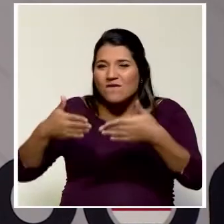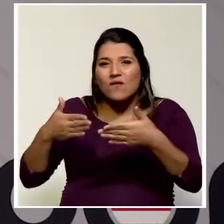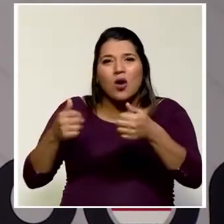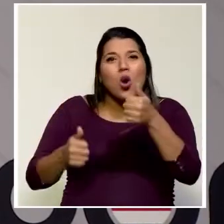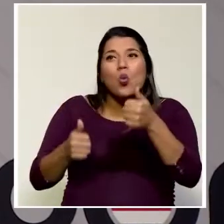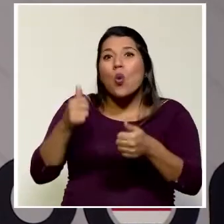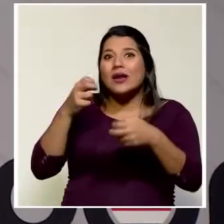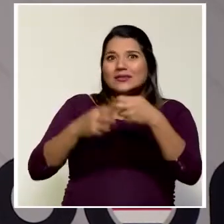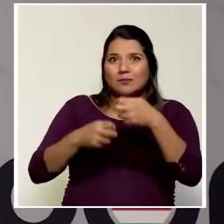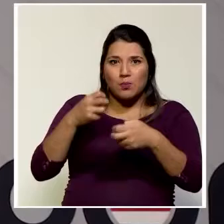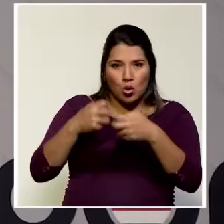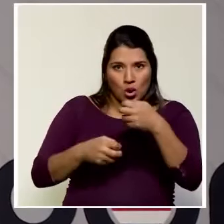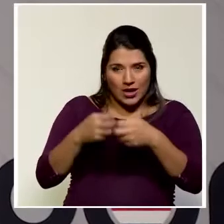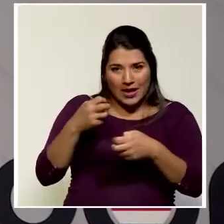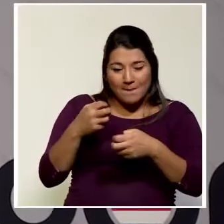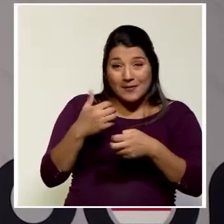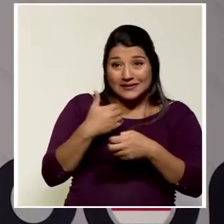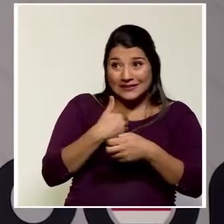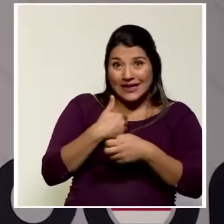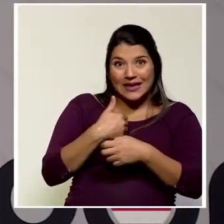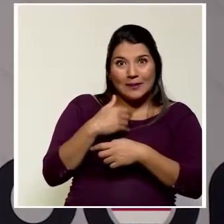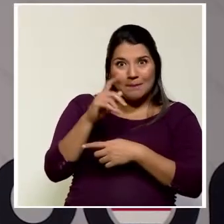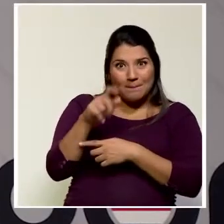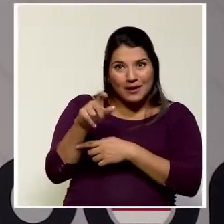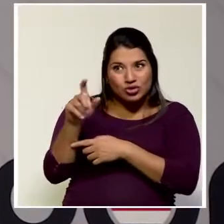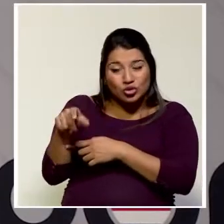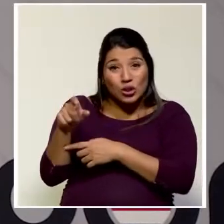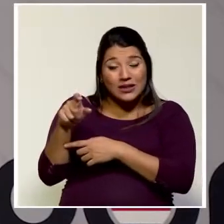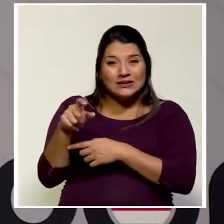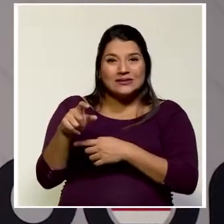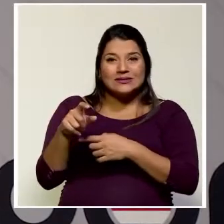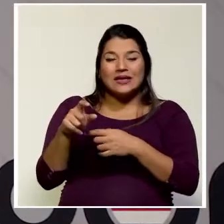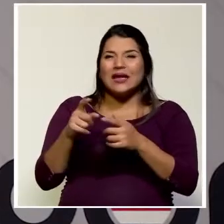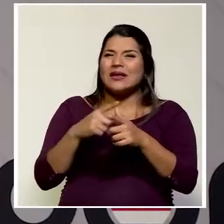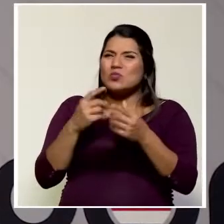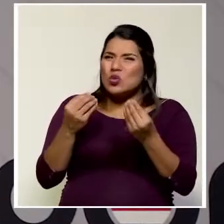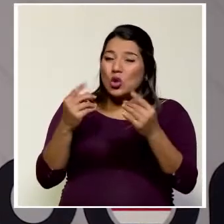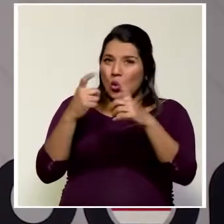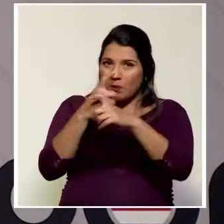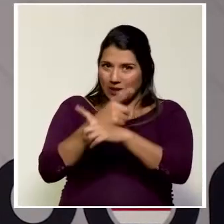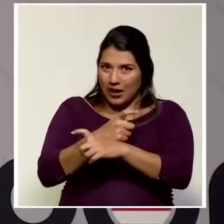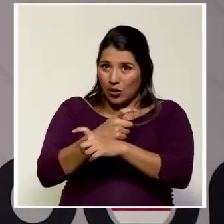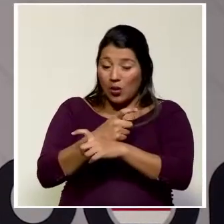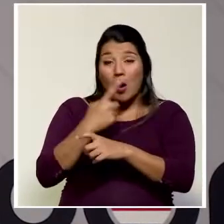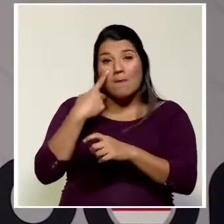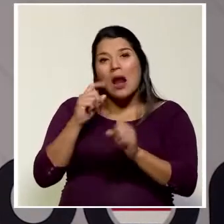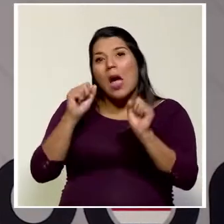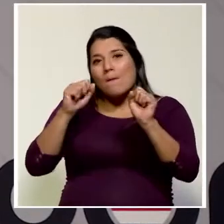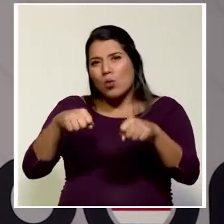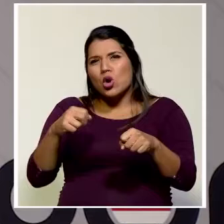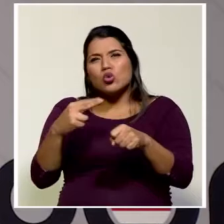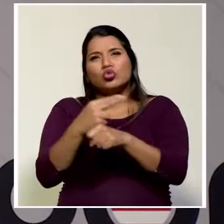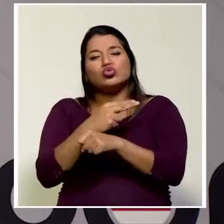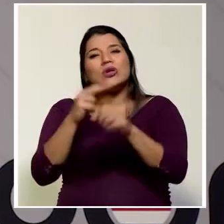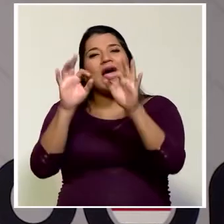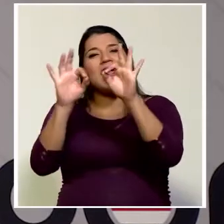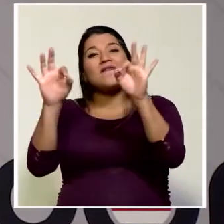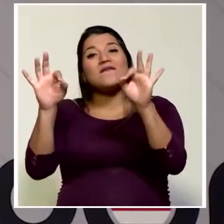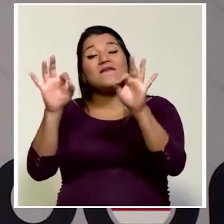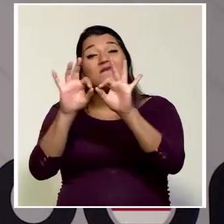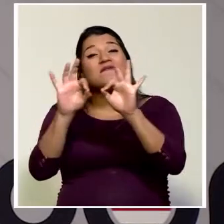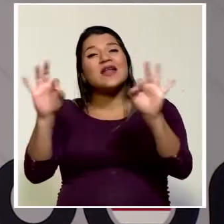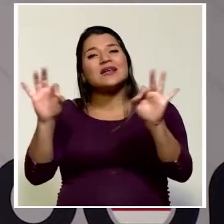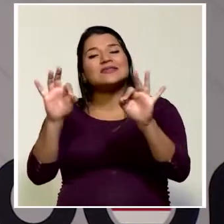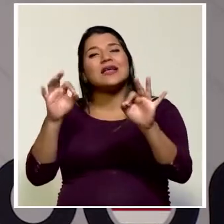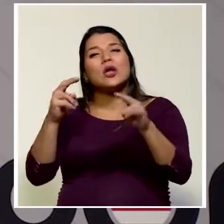problemas ciudadanos a los cuales poder dar solución, ofrecer soluciones, se les complica. Para utilizar una frase también de don Luis Antonio Sobrado de